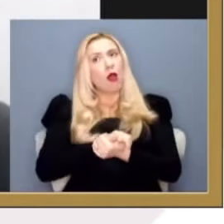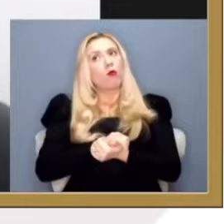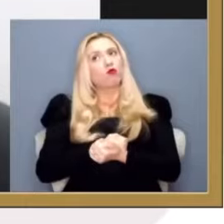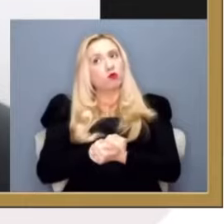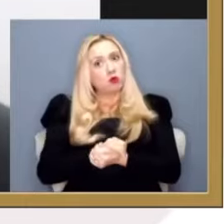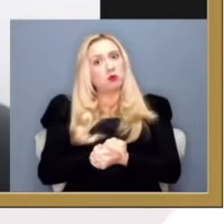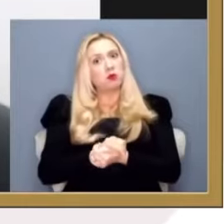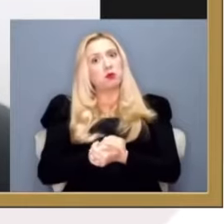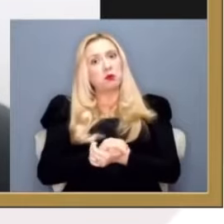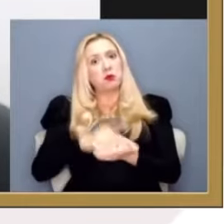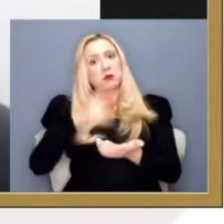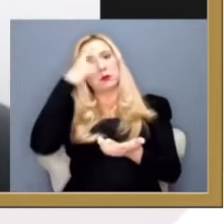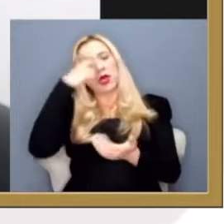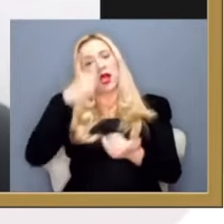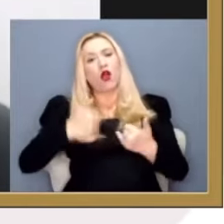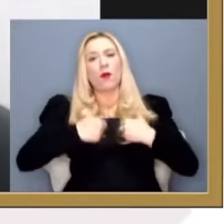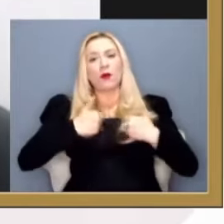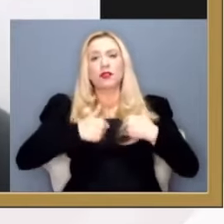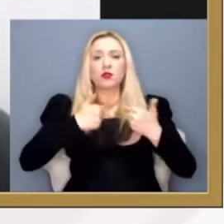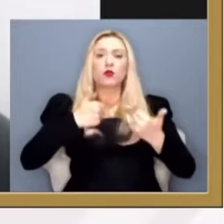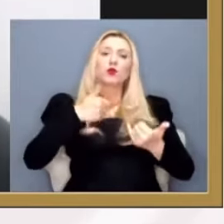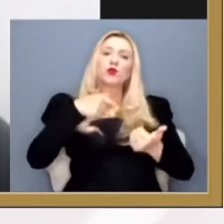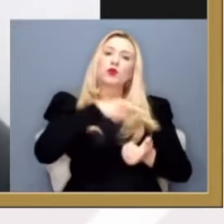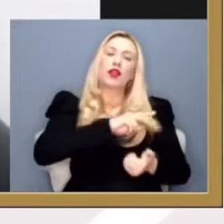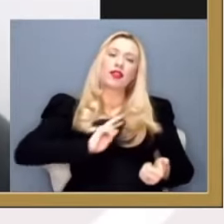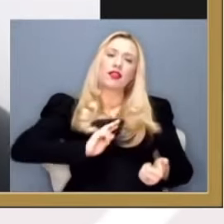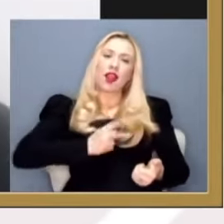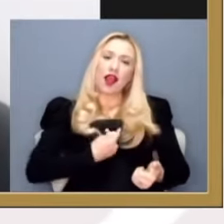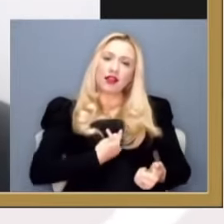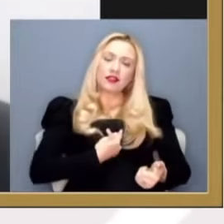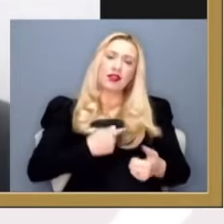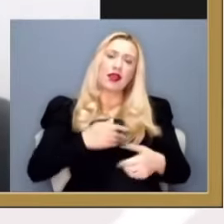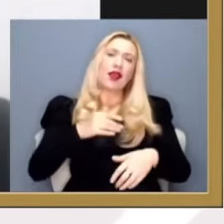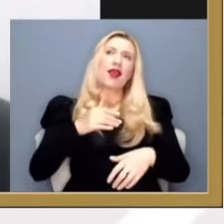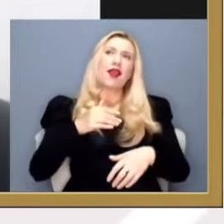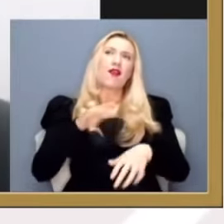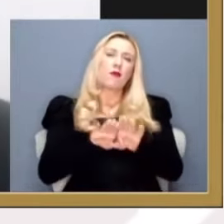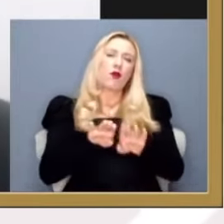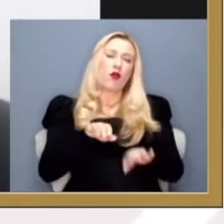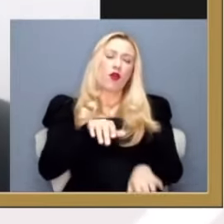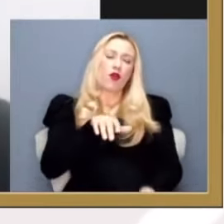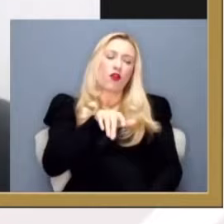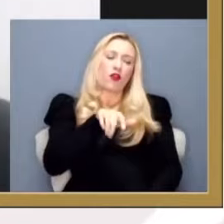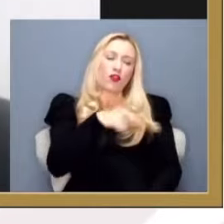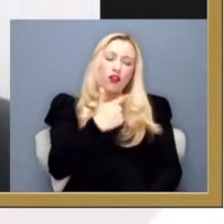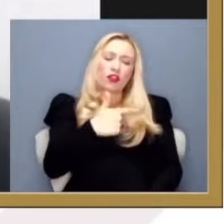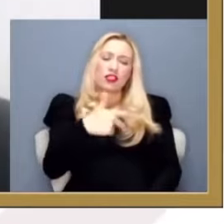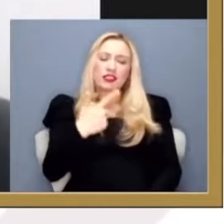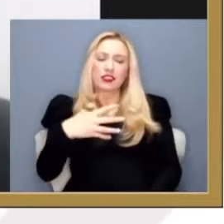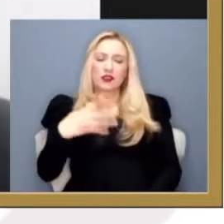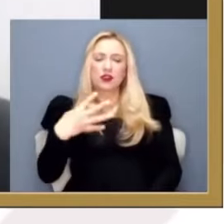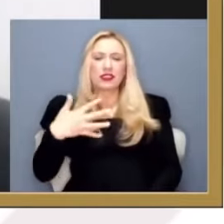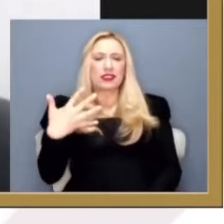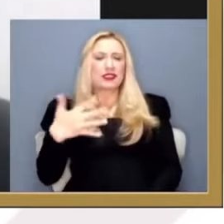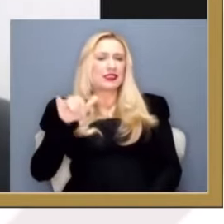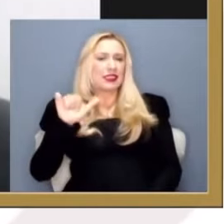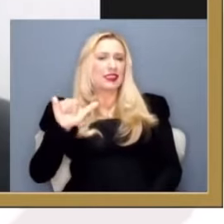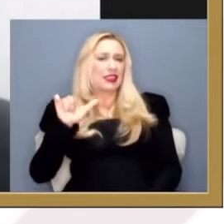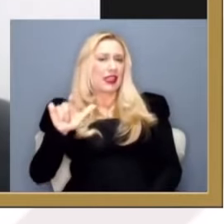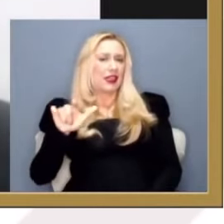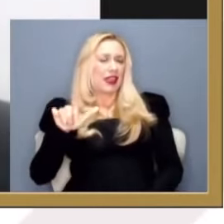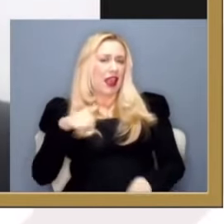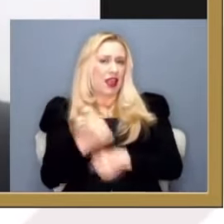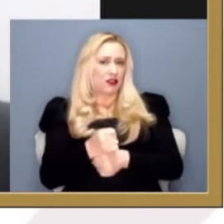sobre todo a juventudes trans, a adolescencias más que nada. Y sí vi un incremento